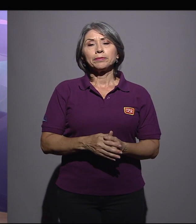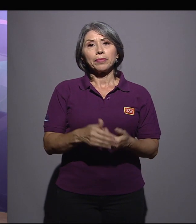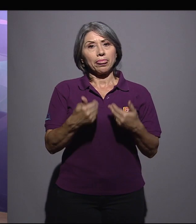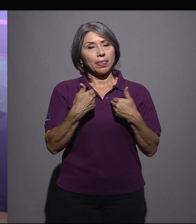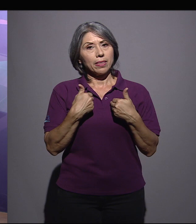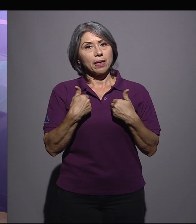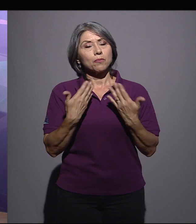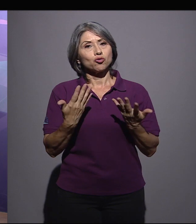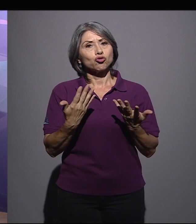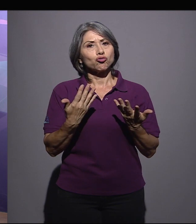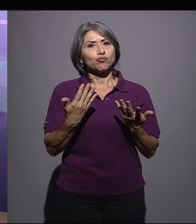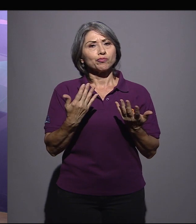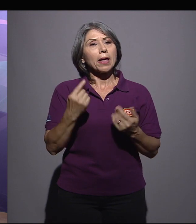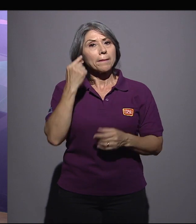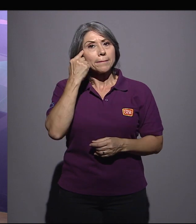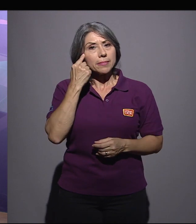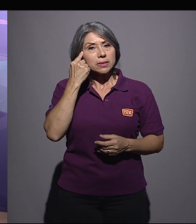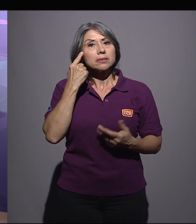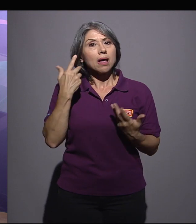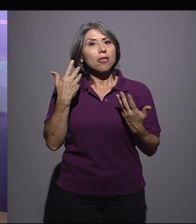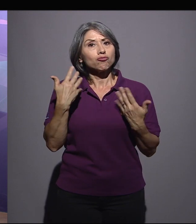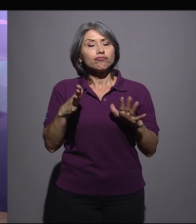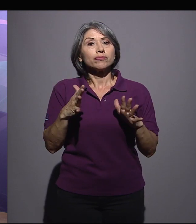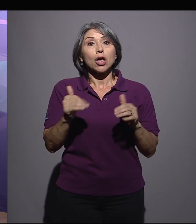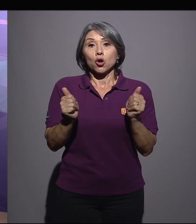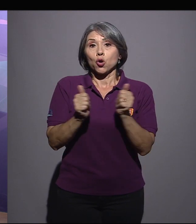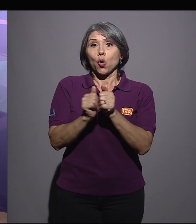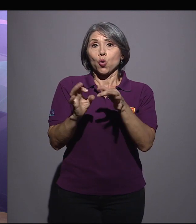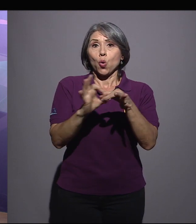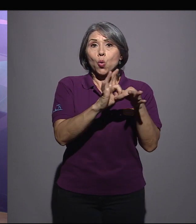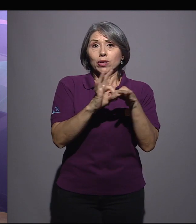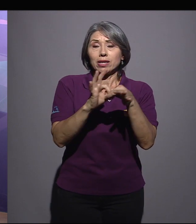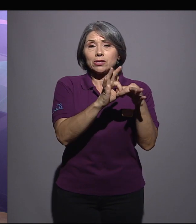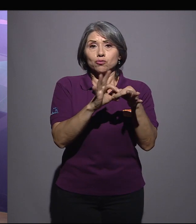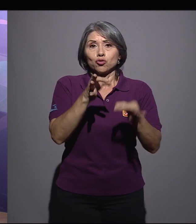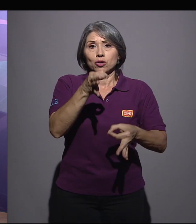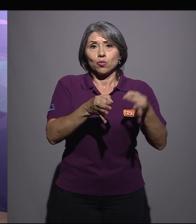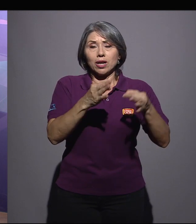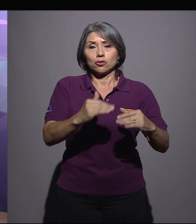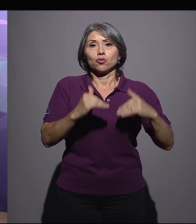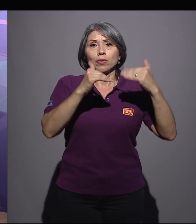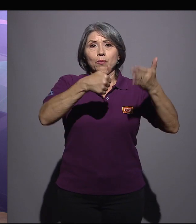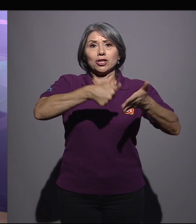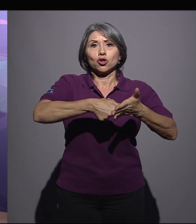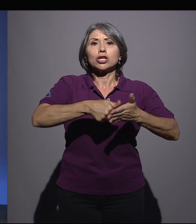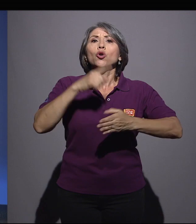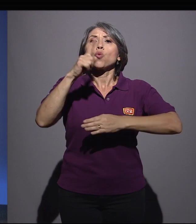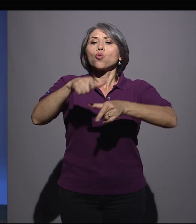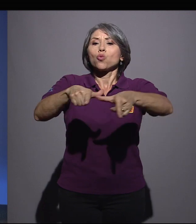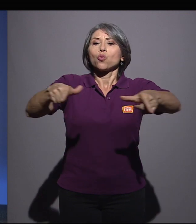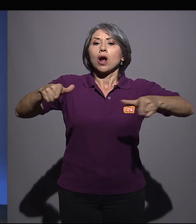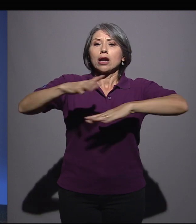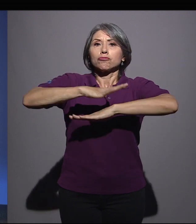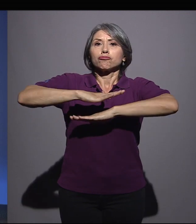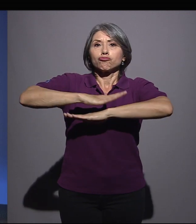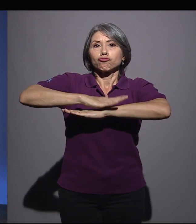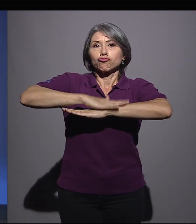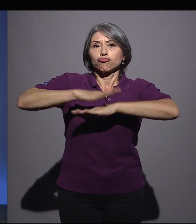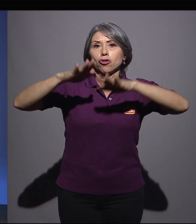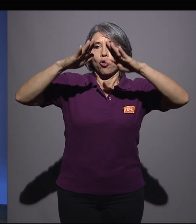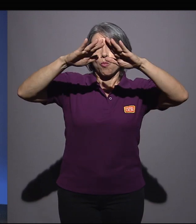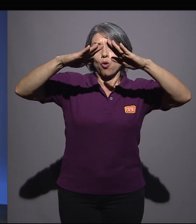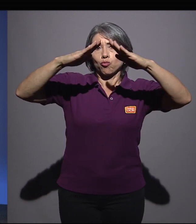Tenemos pensado habilitar, en coordinación con el Tribunal Supremo de Elecciones, un kiosco informativo. En este